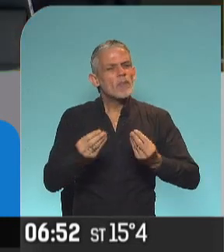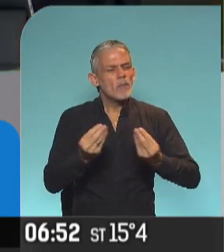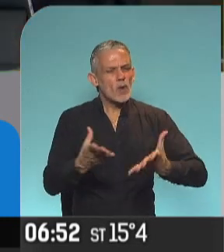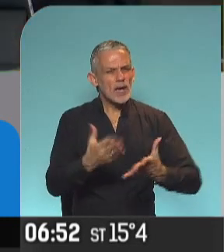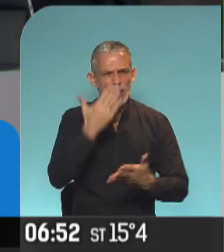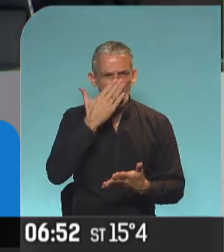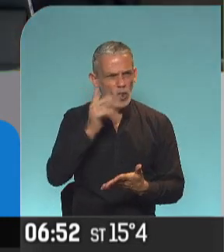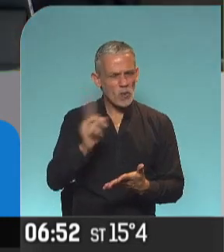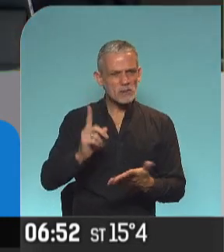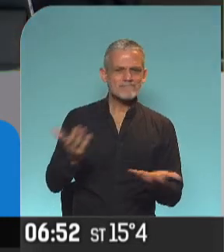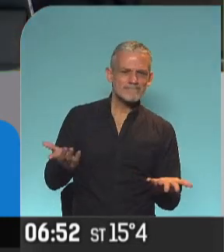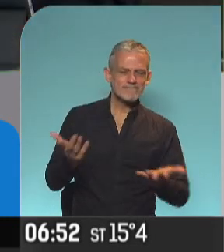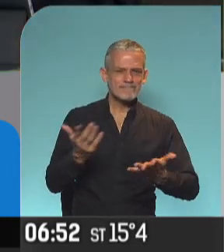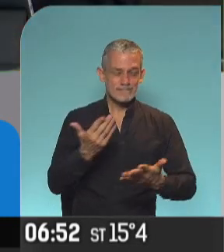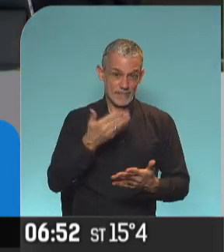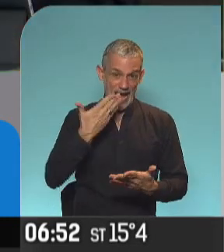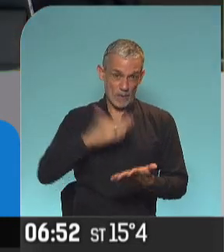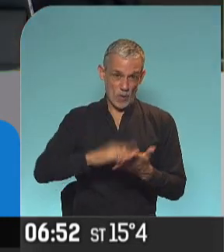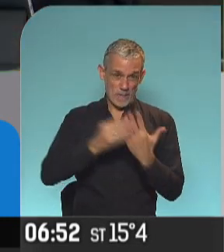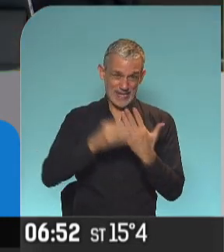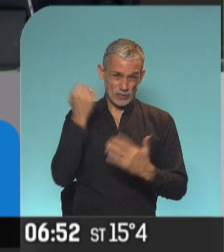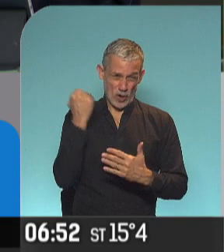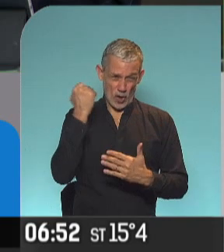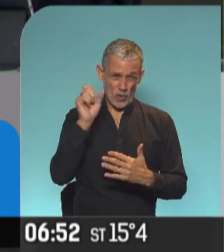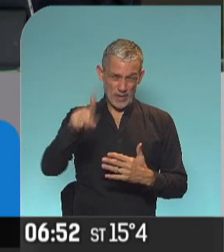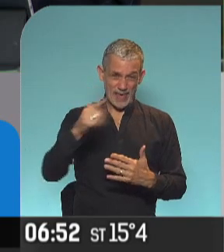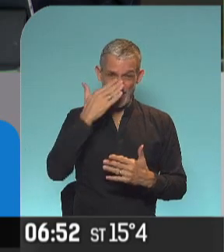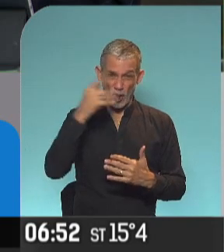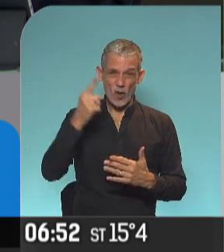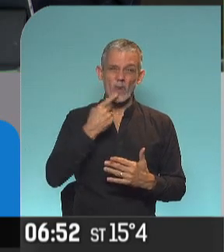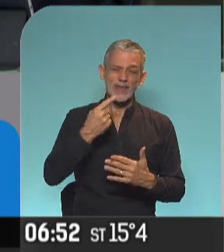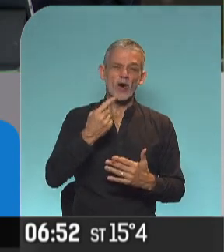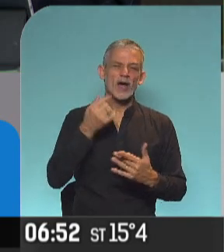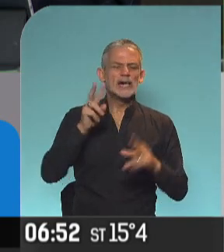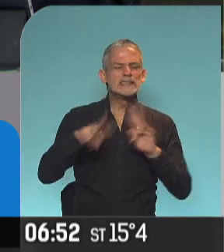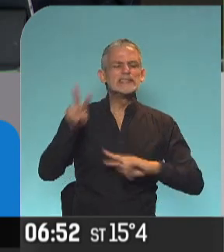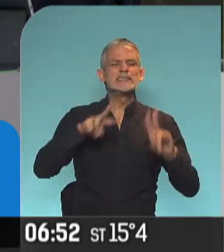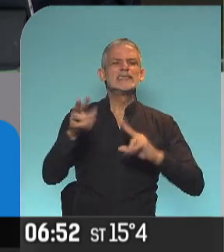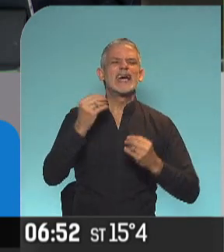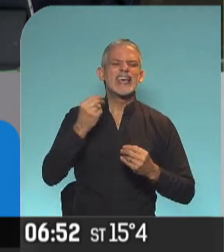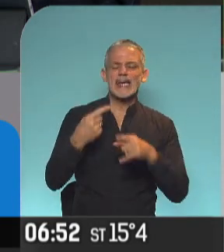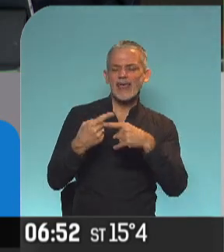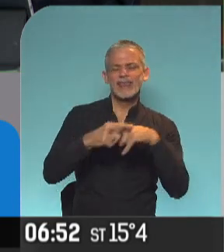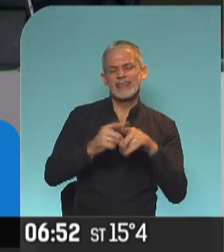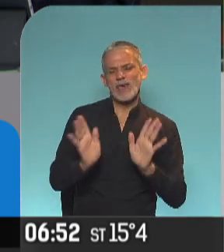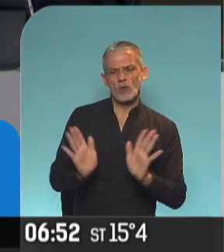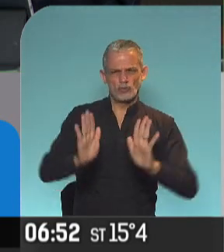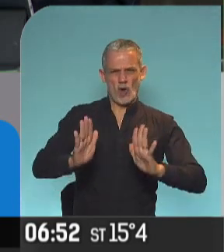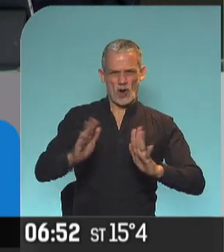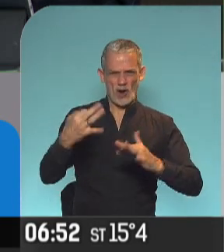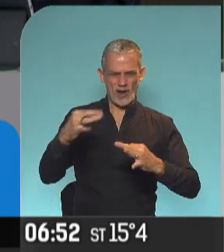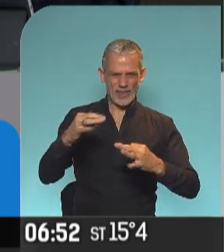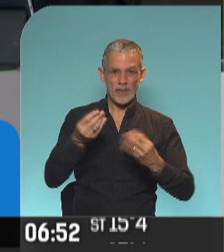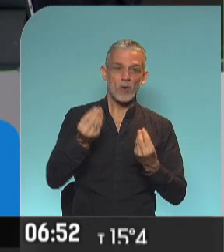firmó. En realidad habló el ministro de Economía de esa provincia, dijo que en realidad lo que están buscando es que haya una discusión a propósito de